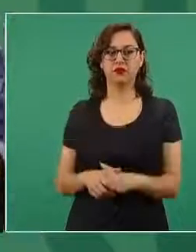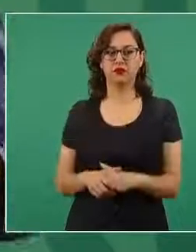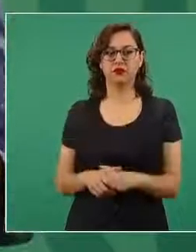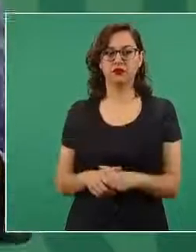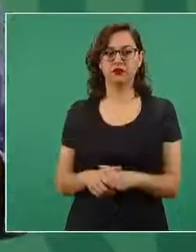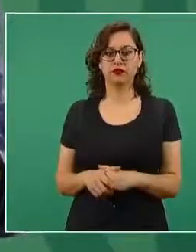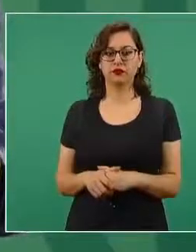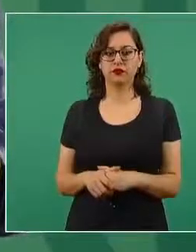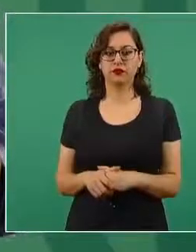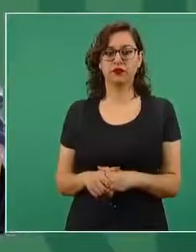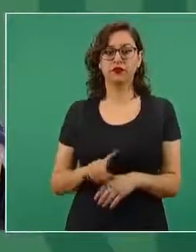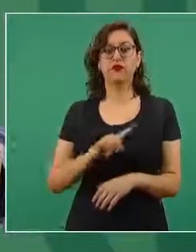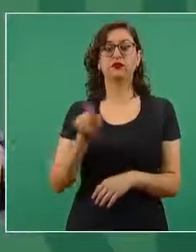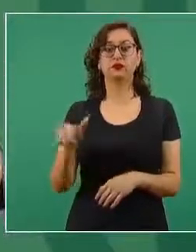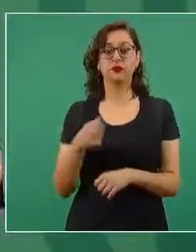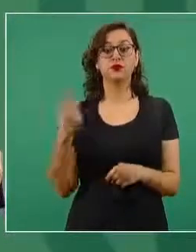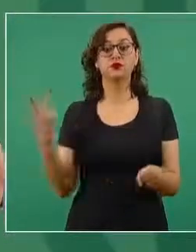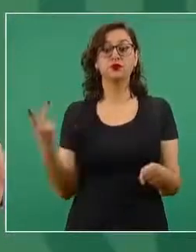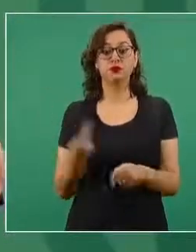y se les deja el mercado